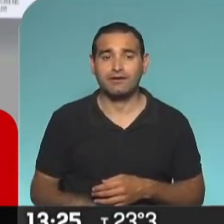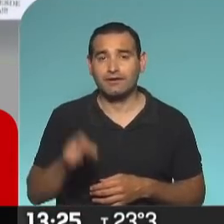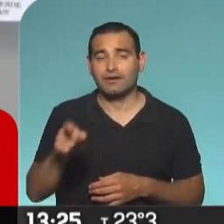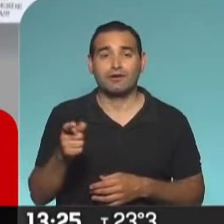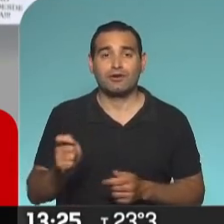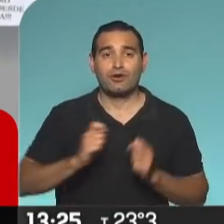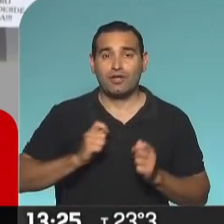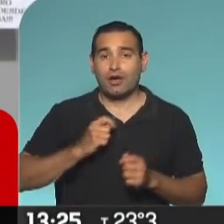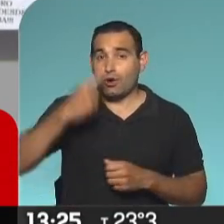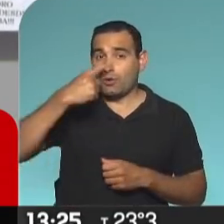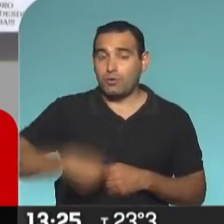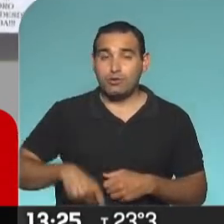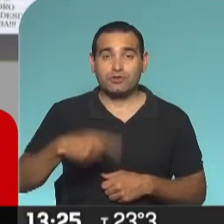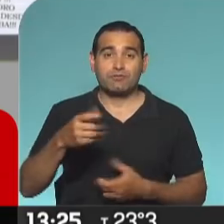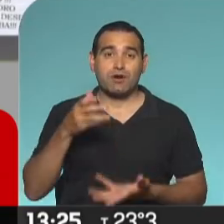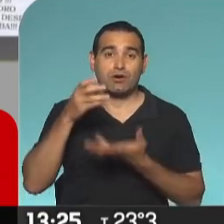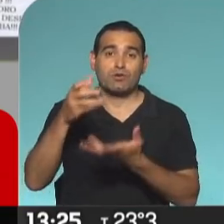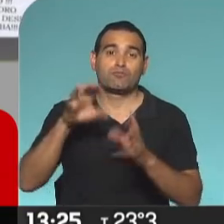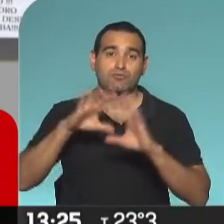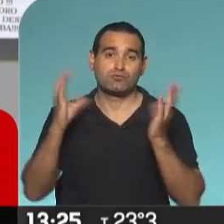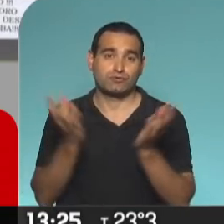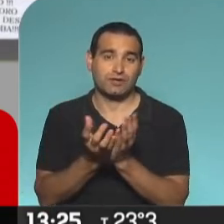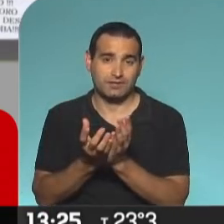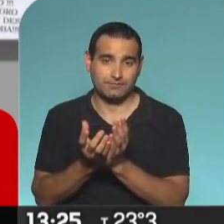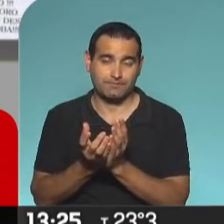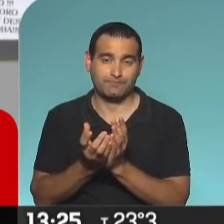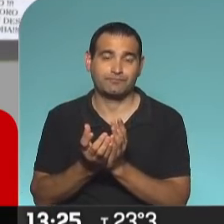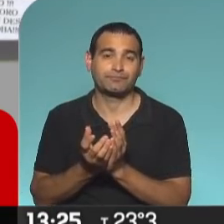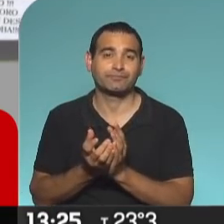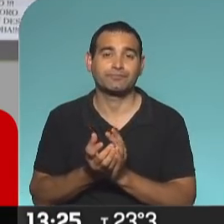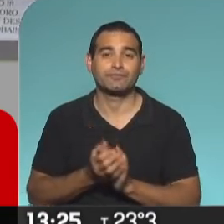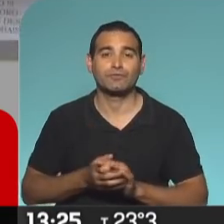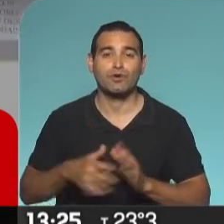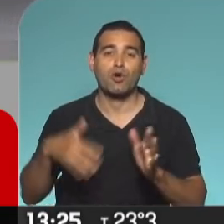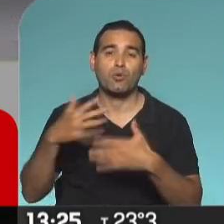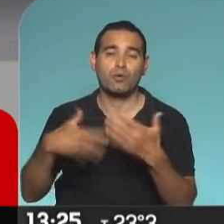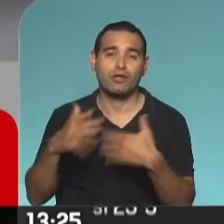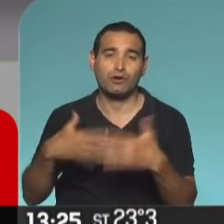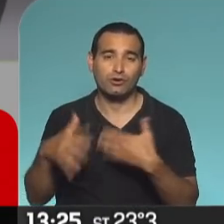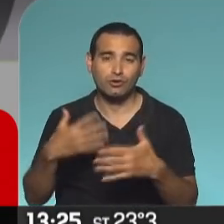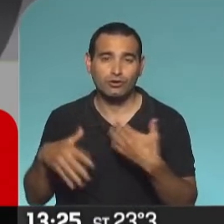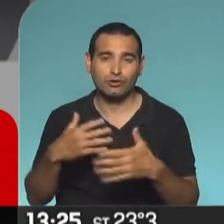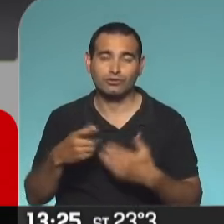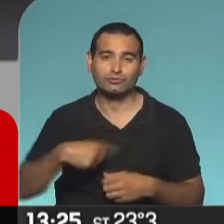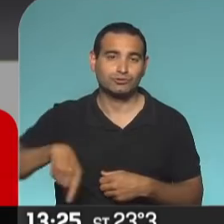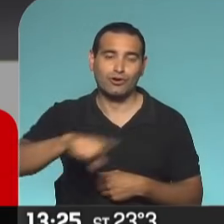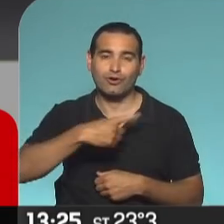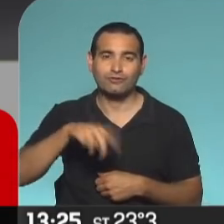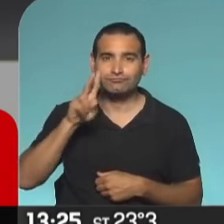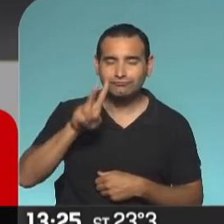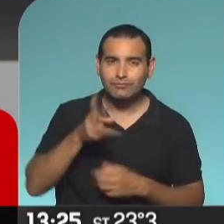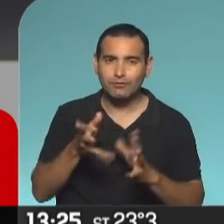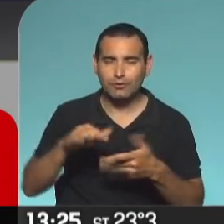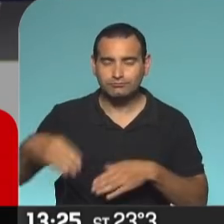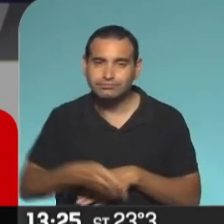del mundo, el segundo para la Argentina, el jugador que nos deleitó con su